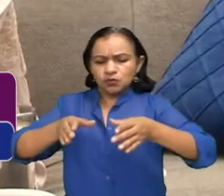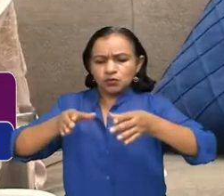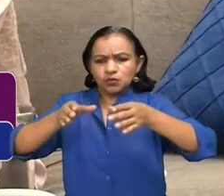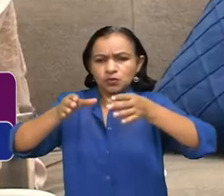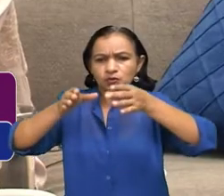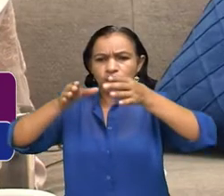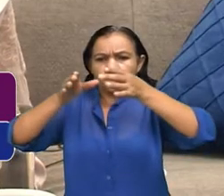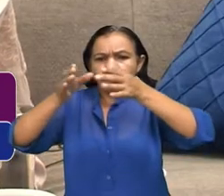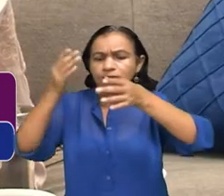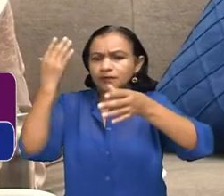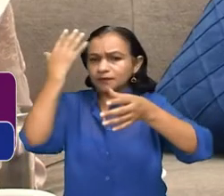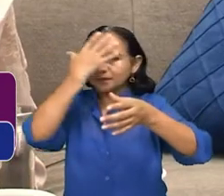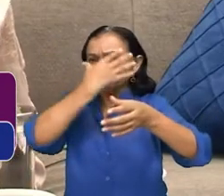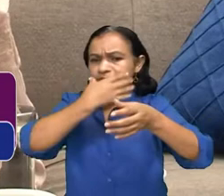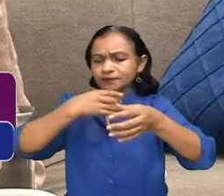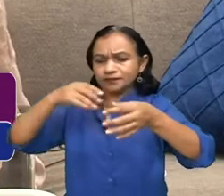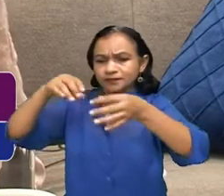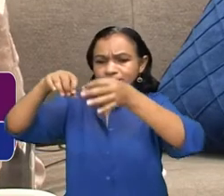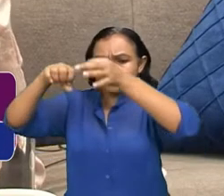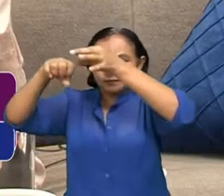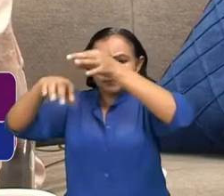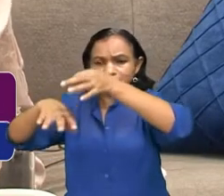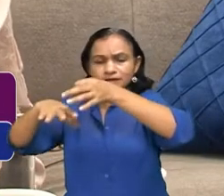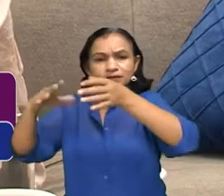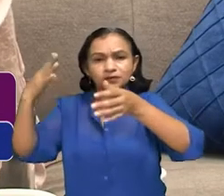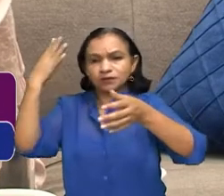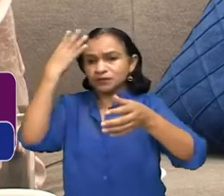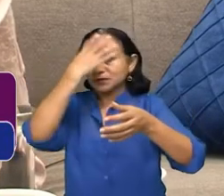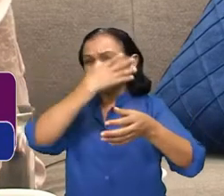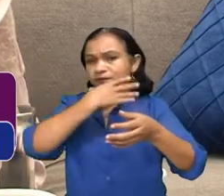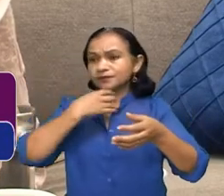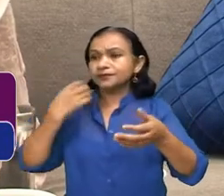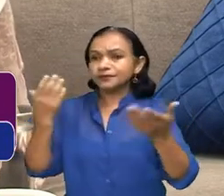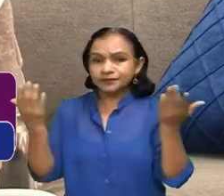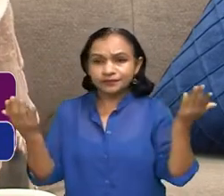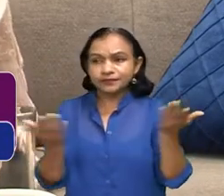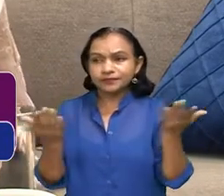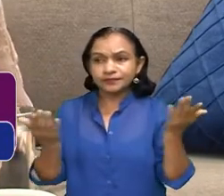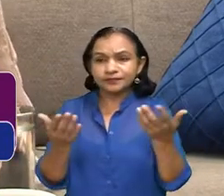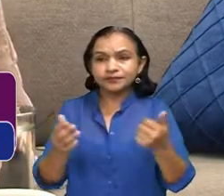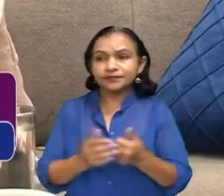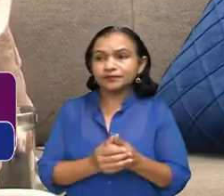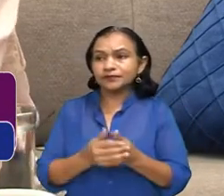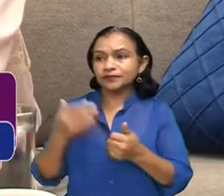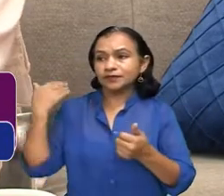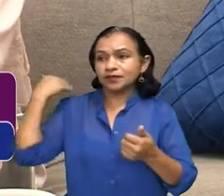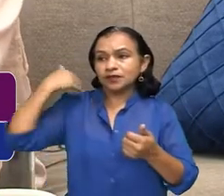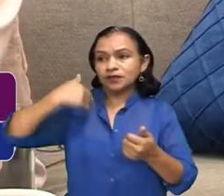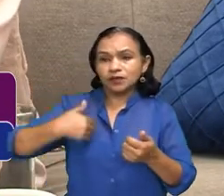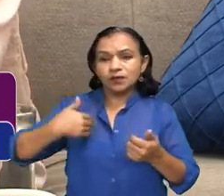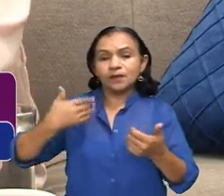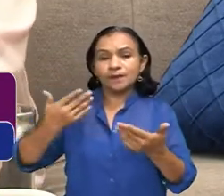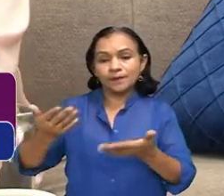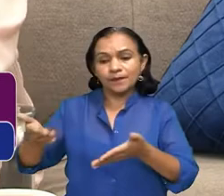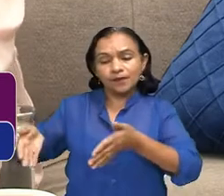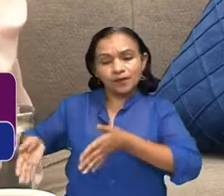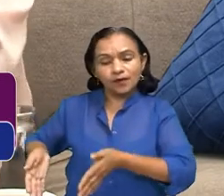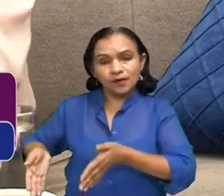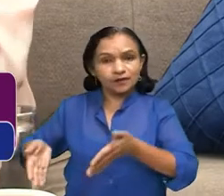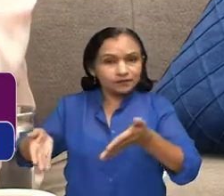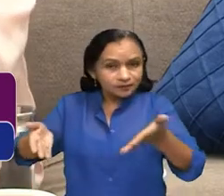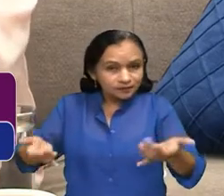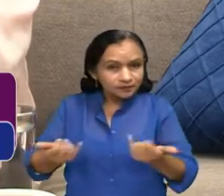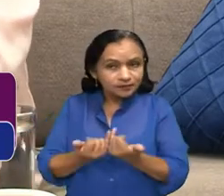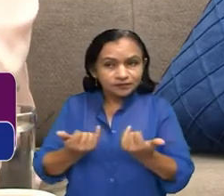hicieron en lámpara, una artesanía extremadamente grande, un bolso de bambú, no solamente